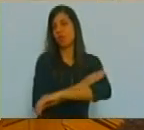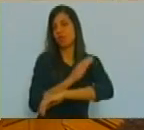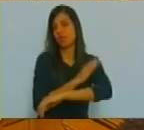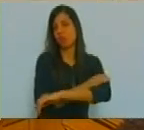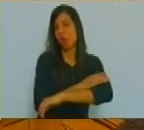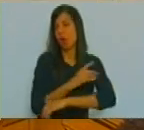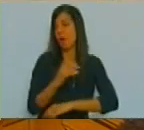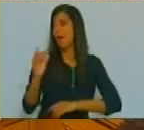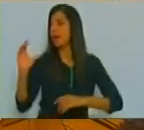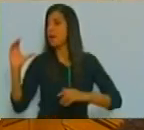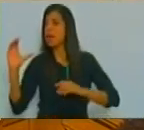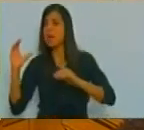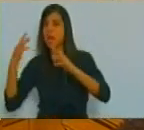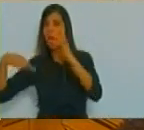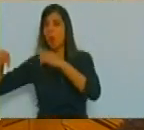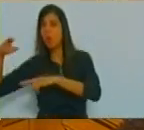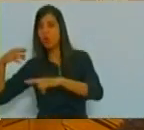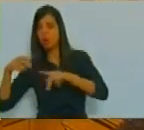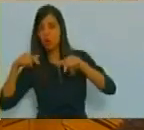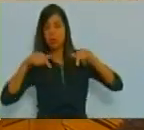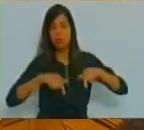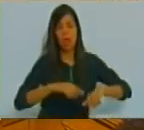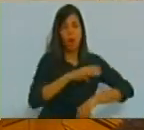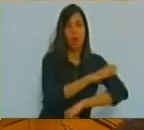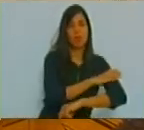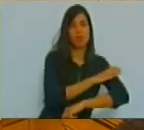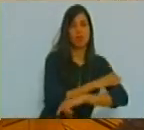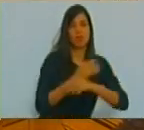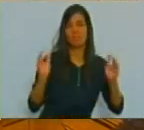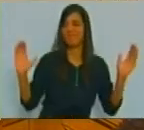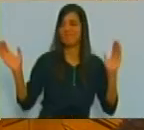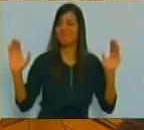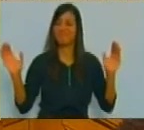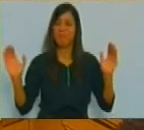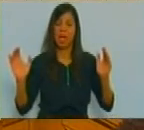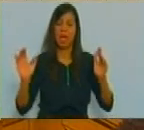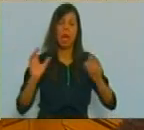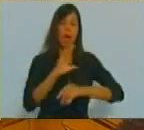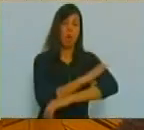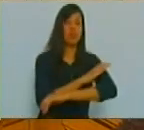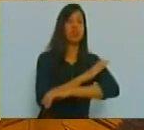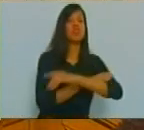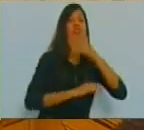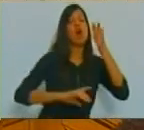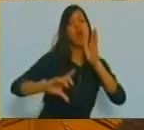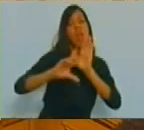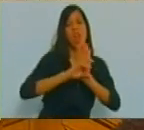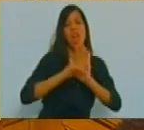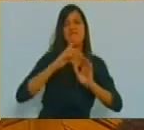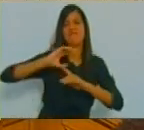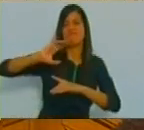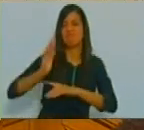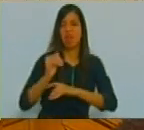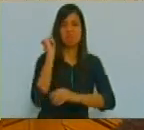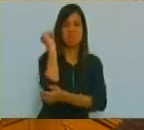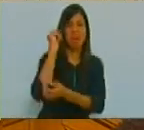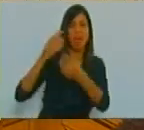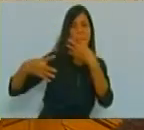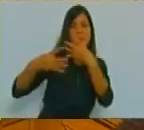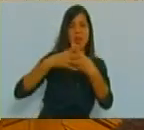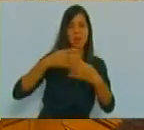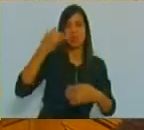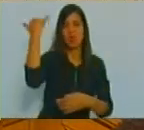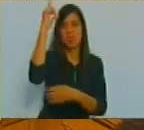nosotros aquí en lo que es más abajo de donde venimos de la ley de vagos y maleantes de las colonias móviles del